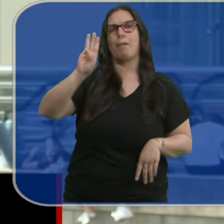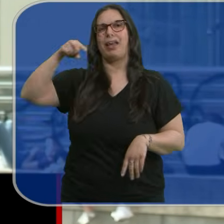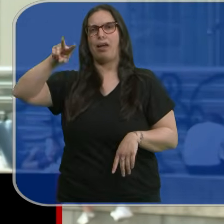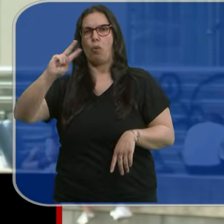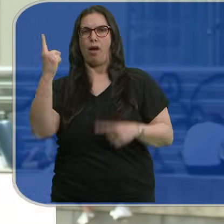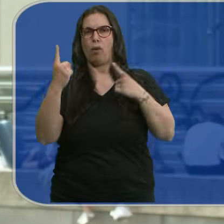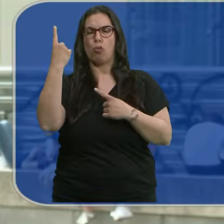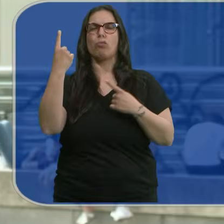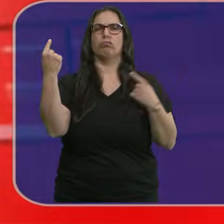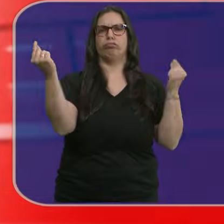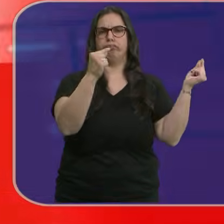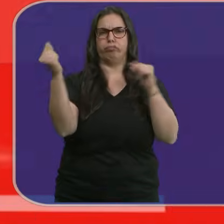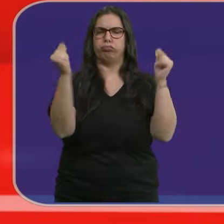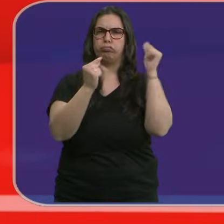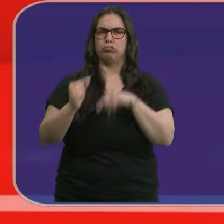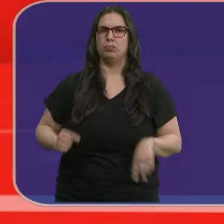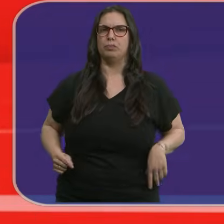vemos.